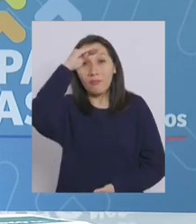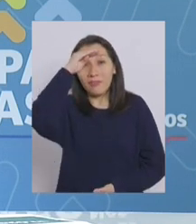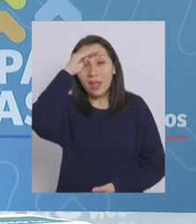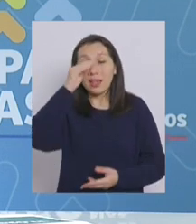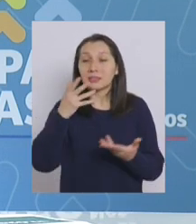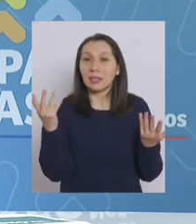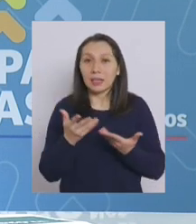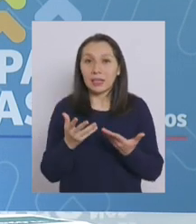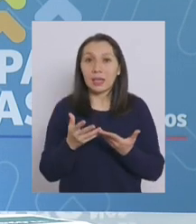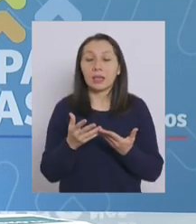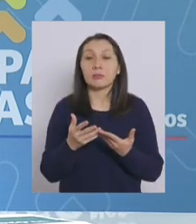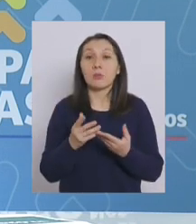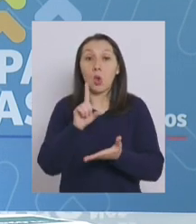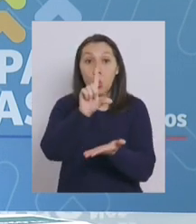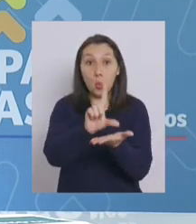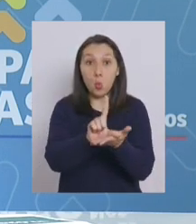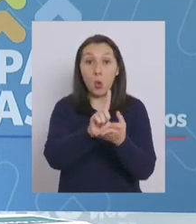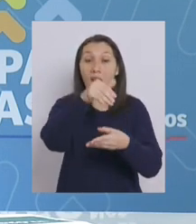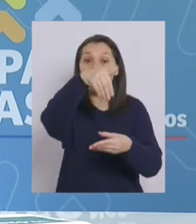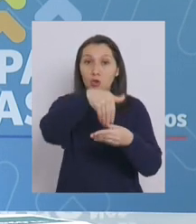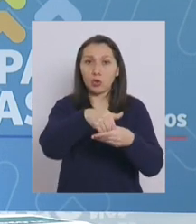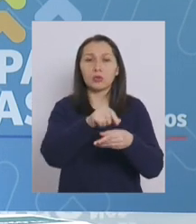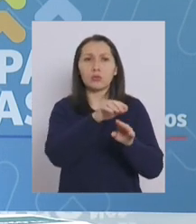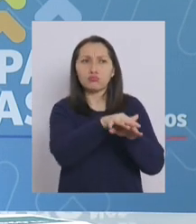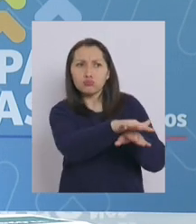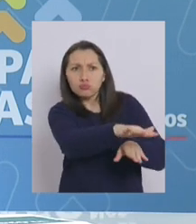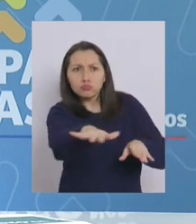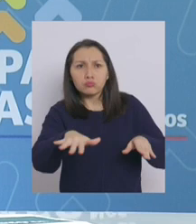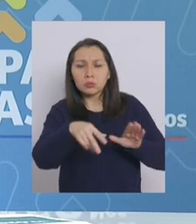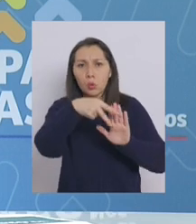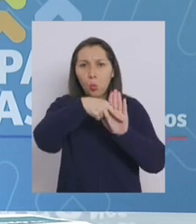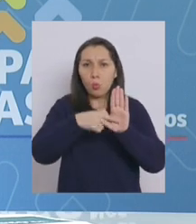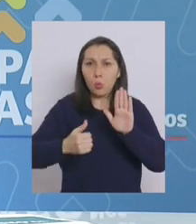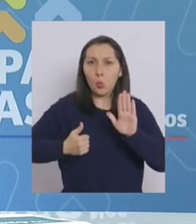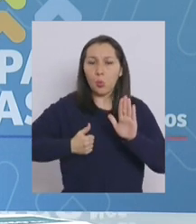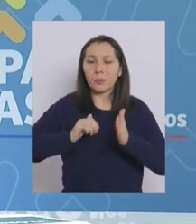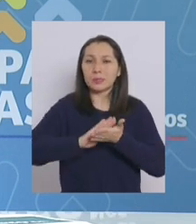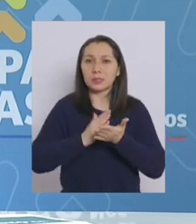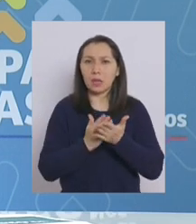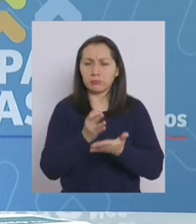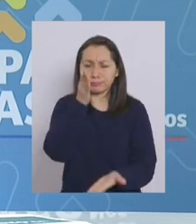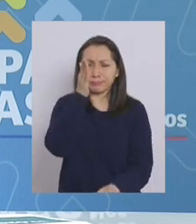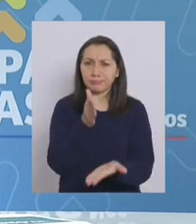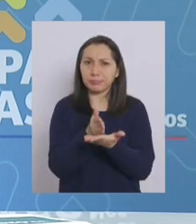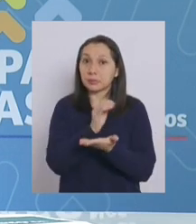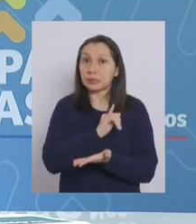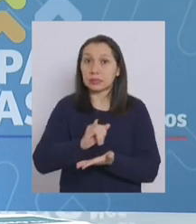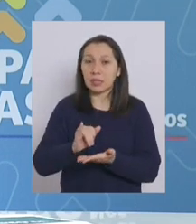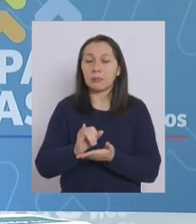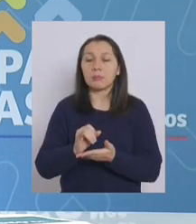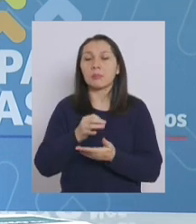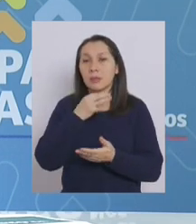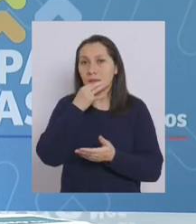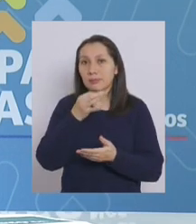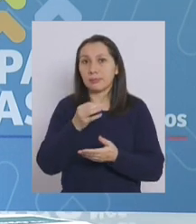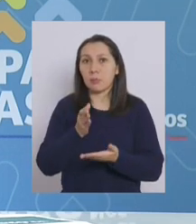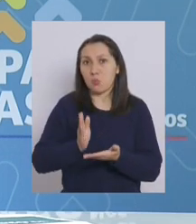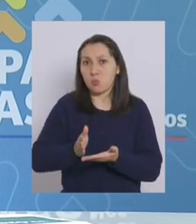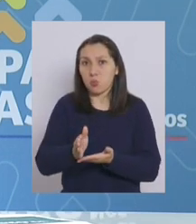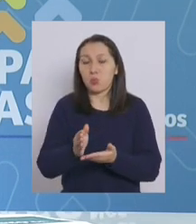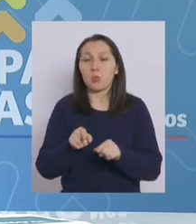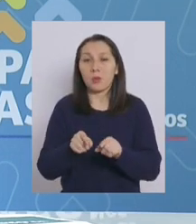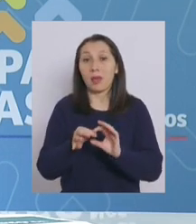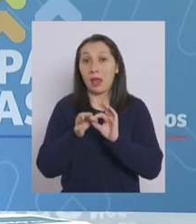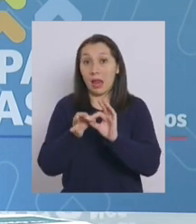que en el sitio de votación se van a mantener las normas sanitarias estrictas que siempre hemos mantenido y